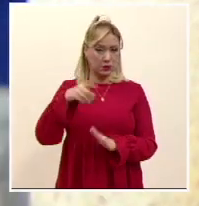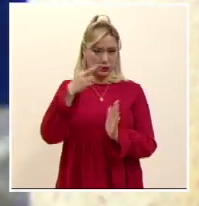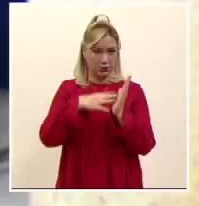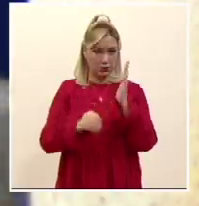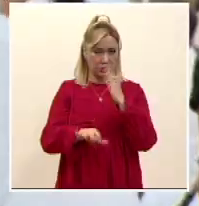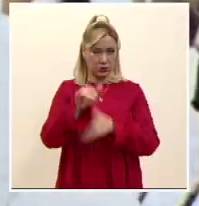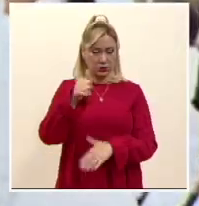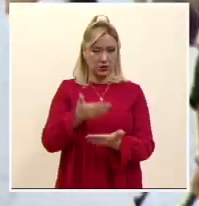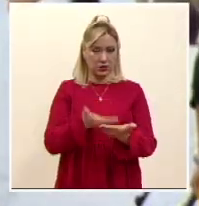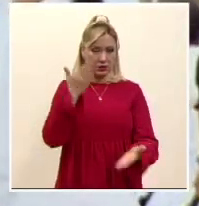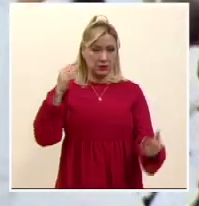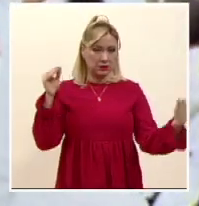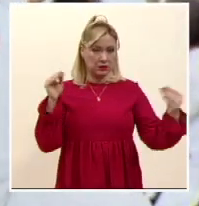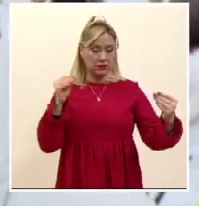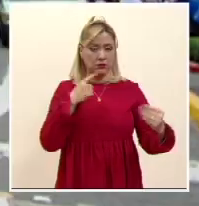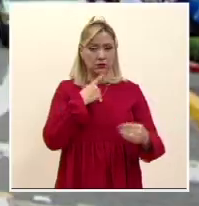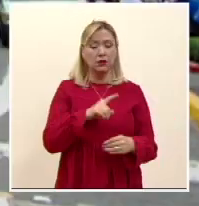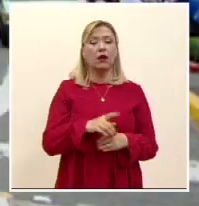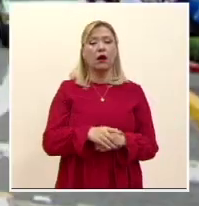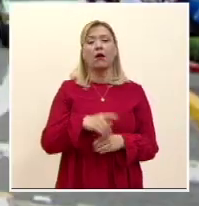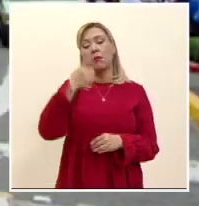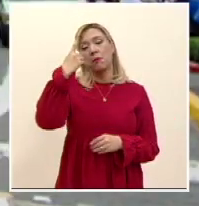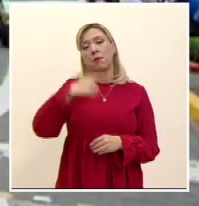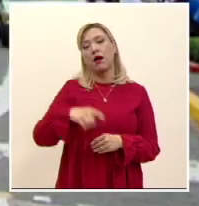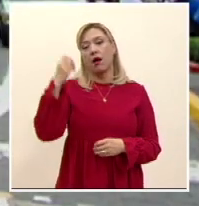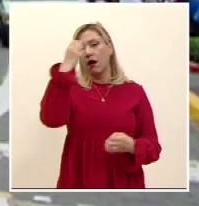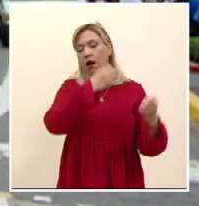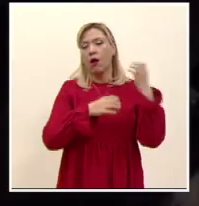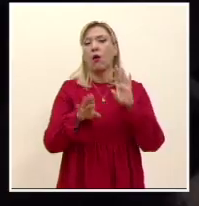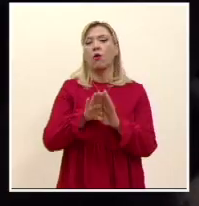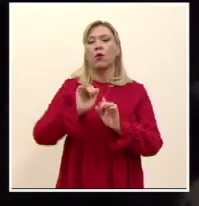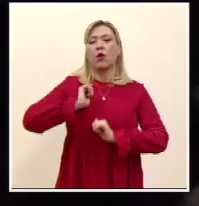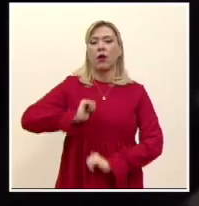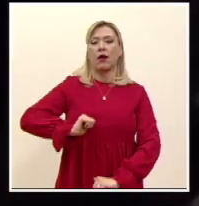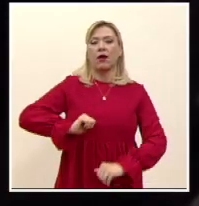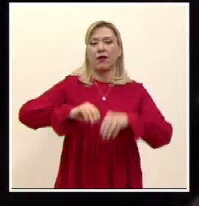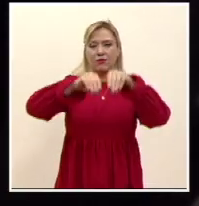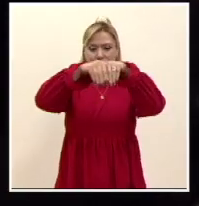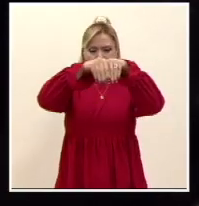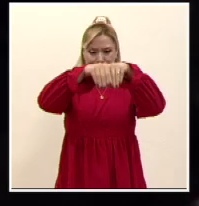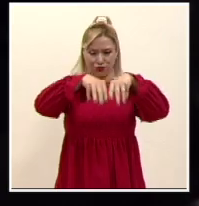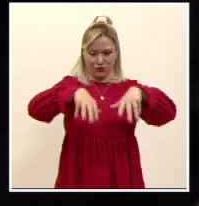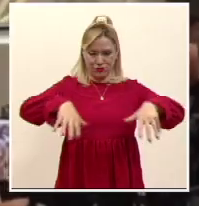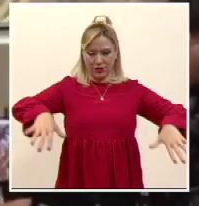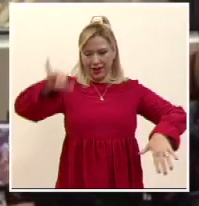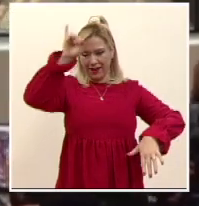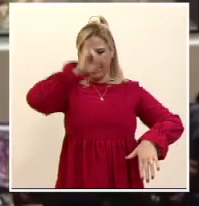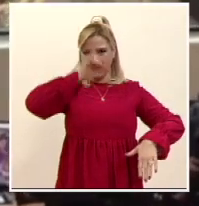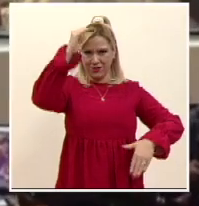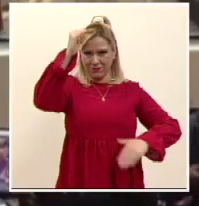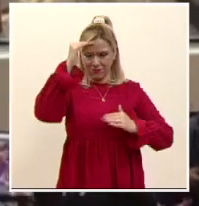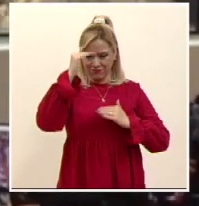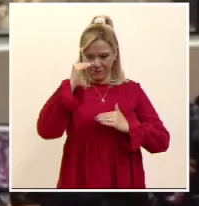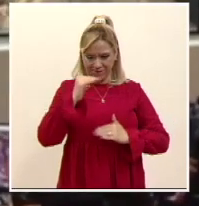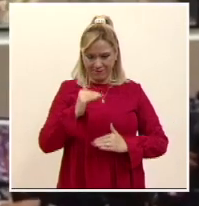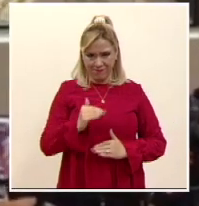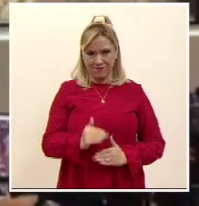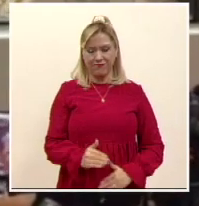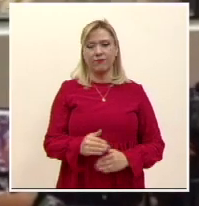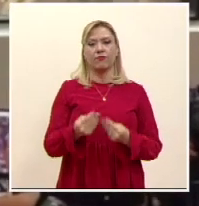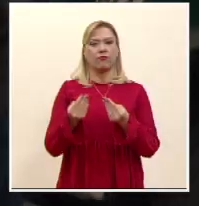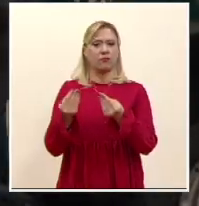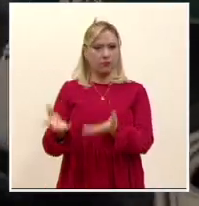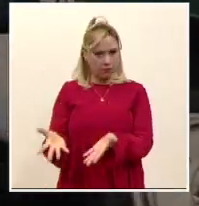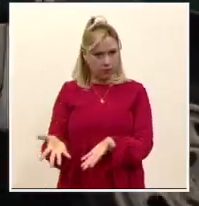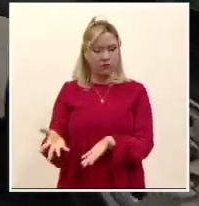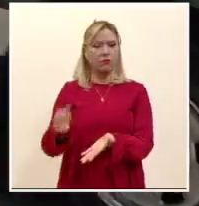759/2011, se analiza la asignación de cargos en la estructura orgánica de la institución con respeto al grado policial y la garantía de